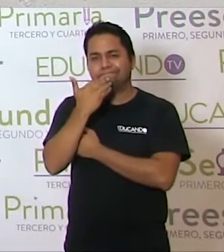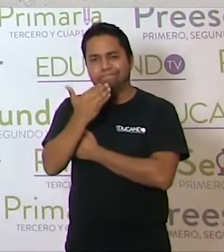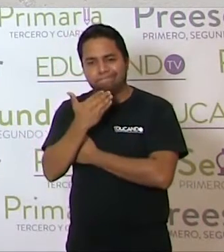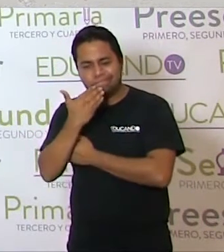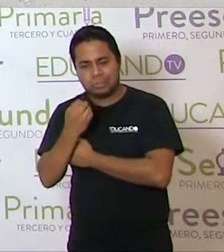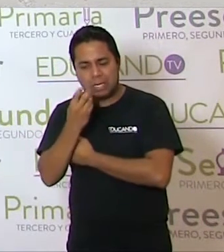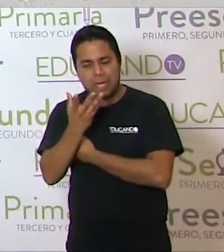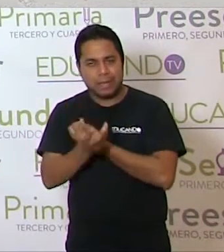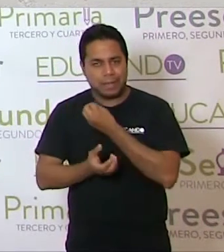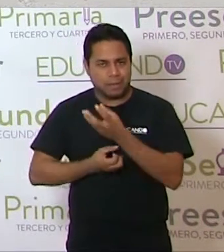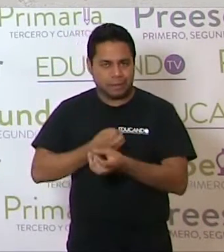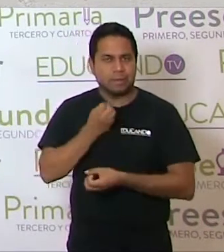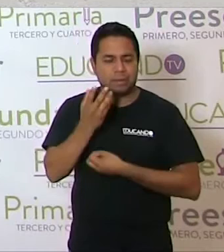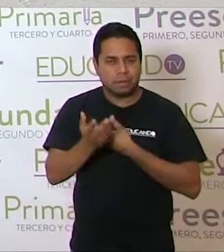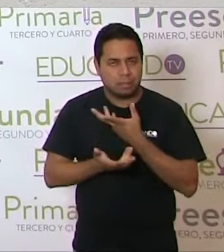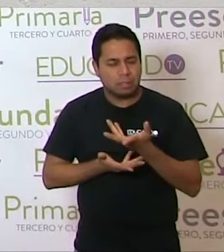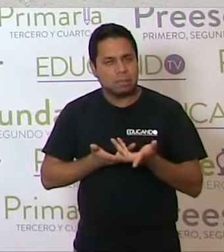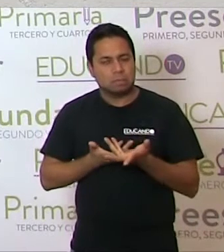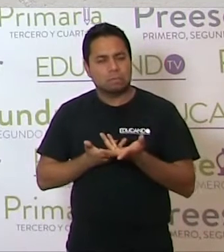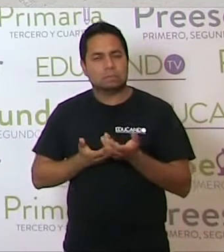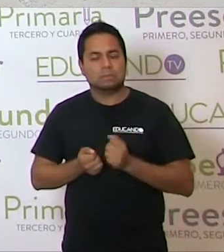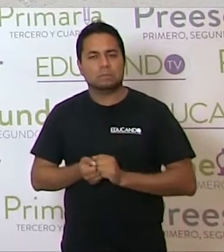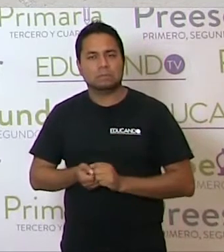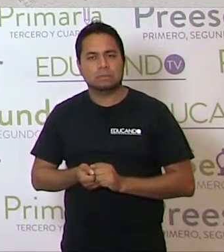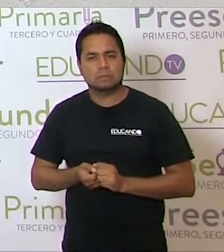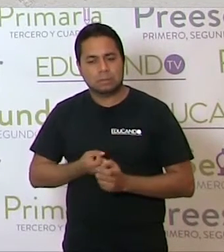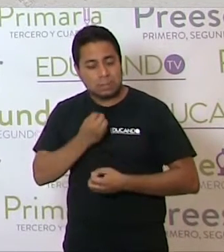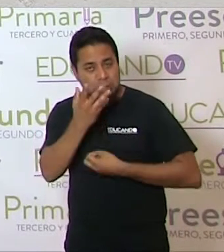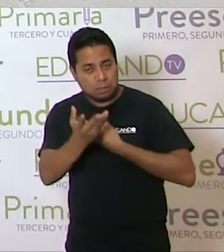expresado a través